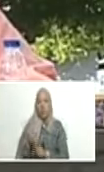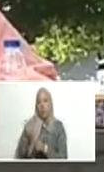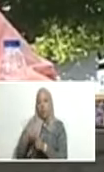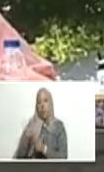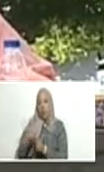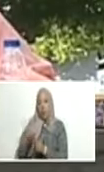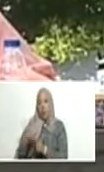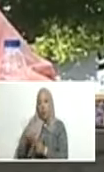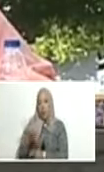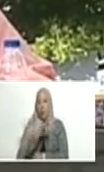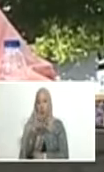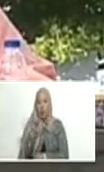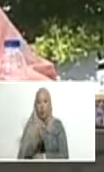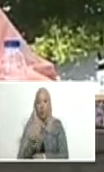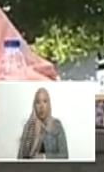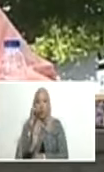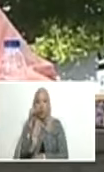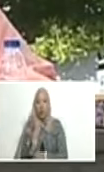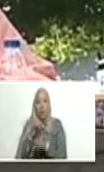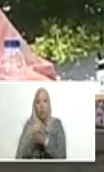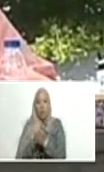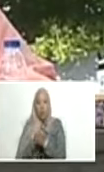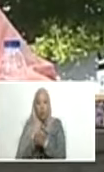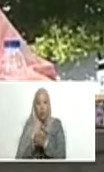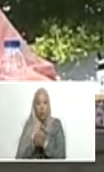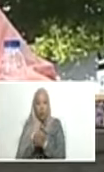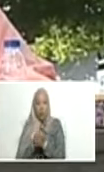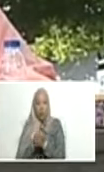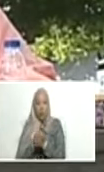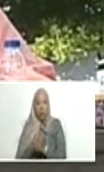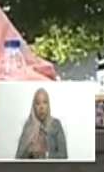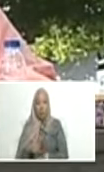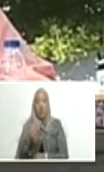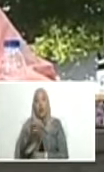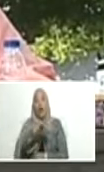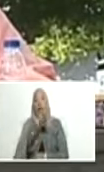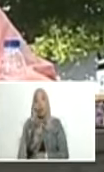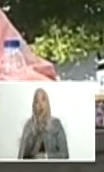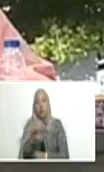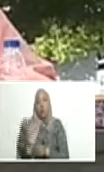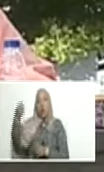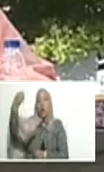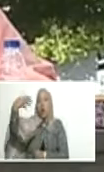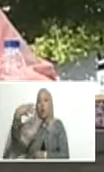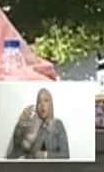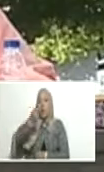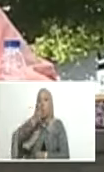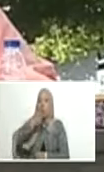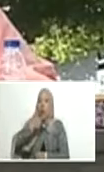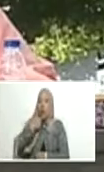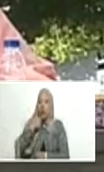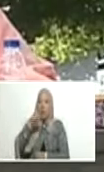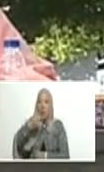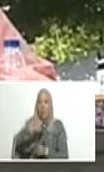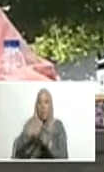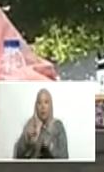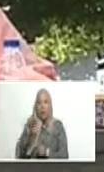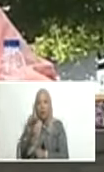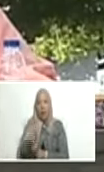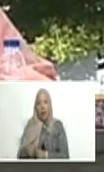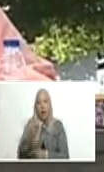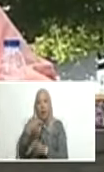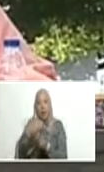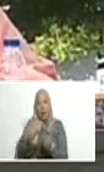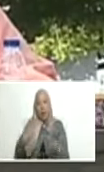Maracaibo y el Zulia es la tierra del sol amado. Es la tierra del sol amado, pero también es la